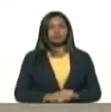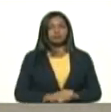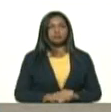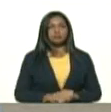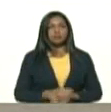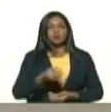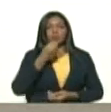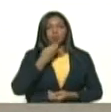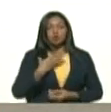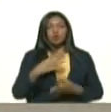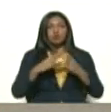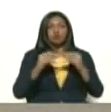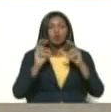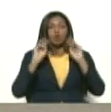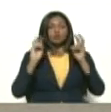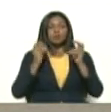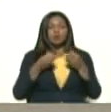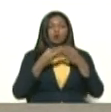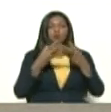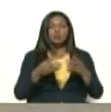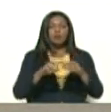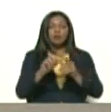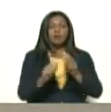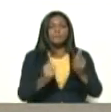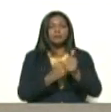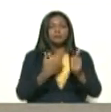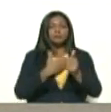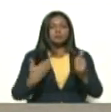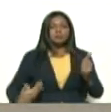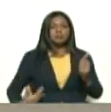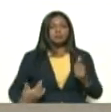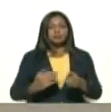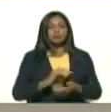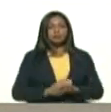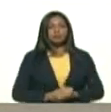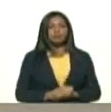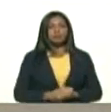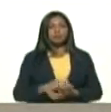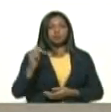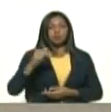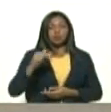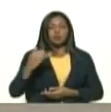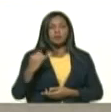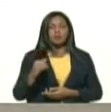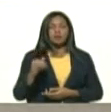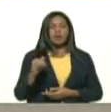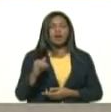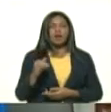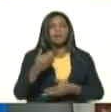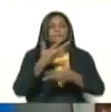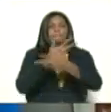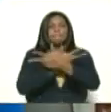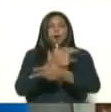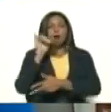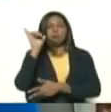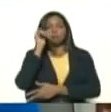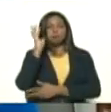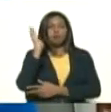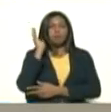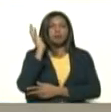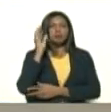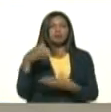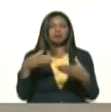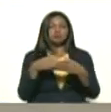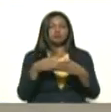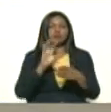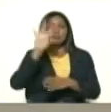todos estos temas estaba comentando con la vicepresidenta. Hoy hubo videoconferencia de la